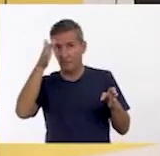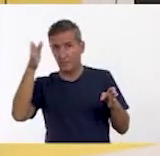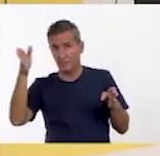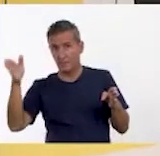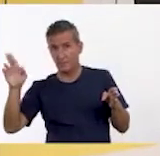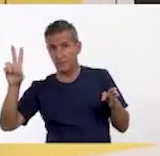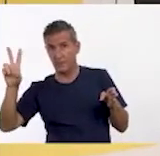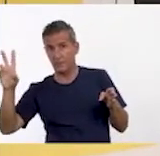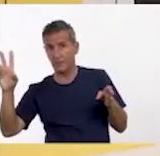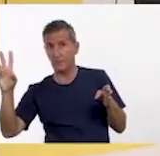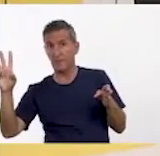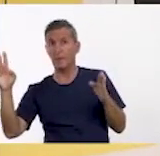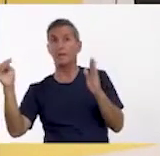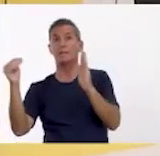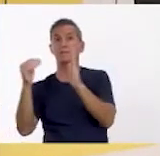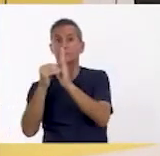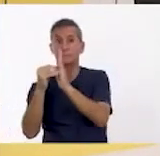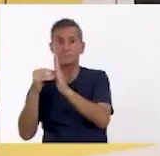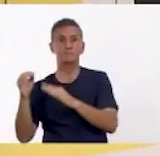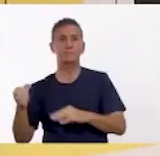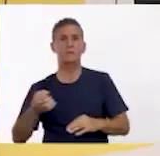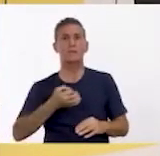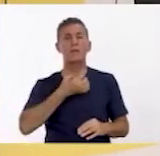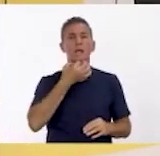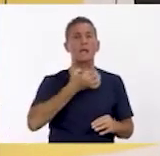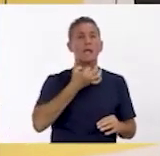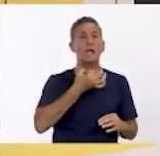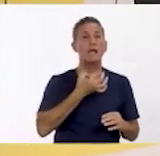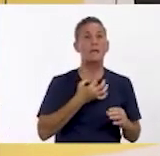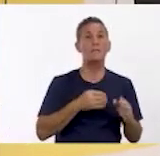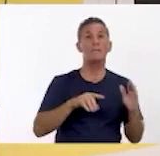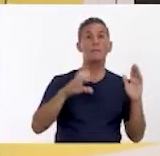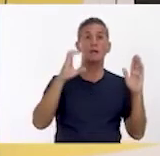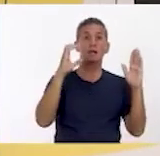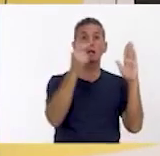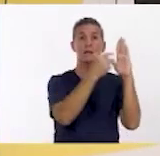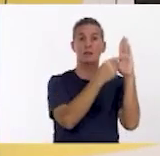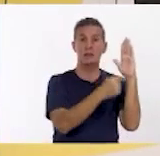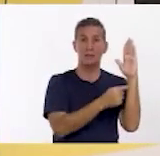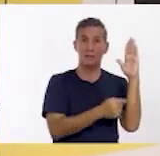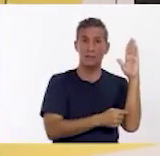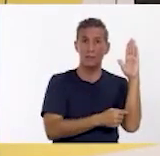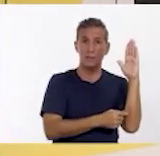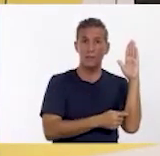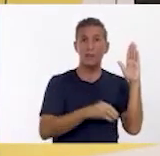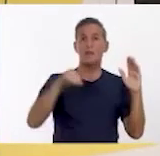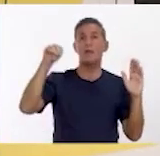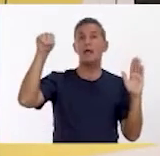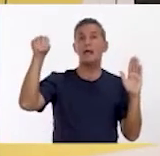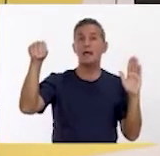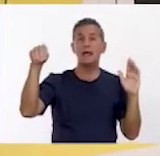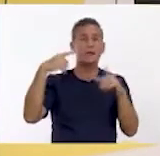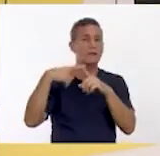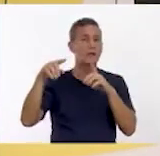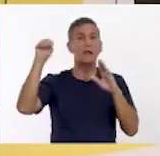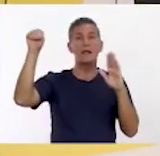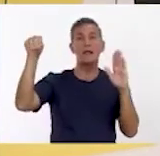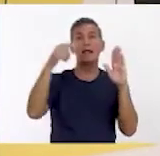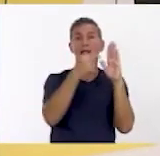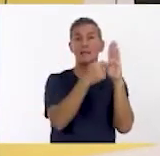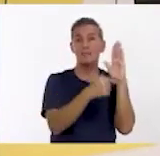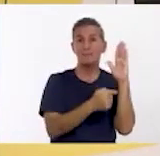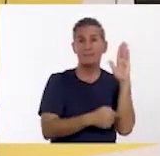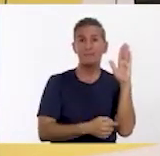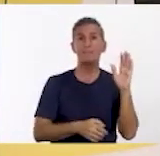planteamos una tarea que dice, explica las causas, los efectos y las medidas del periodo especial para ahí destacar